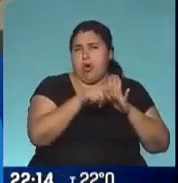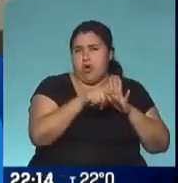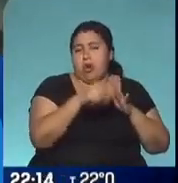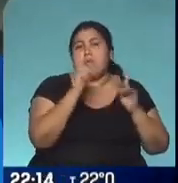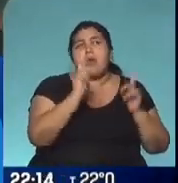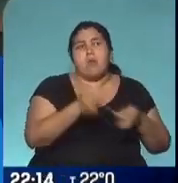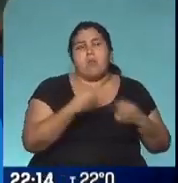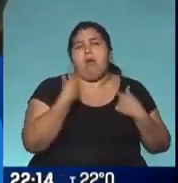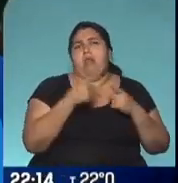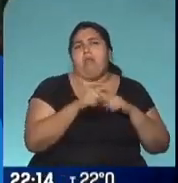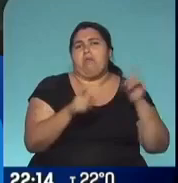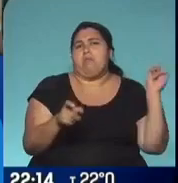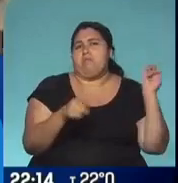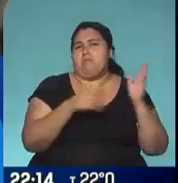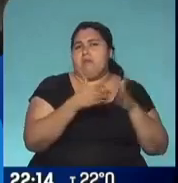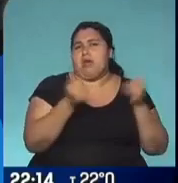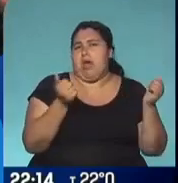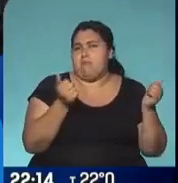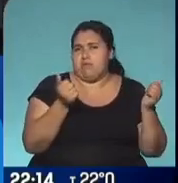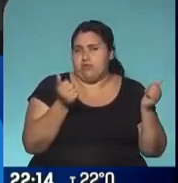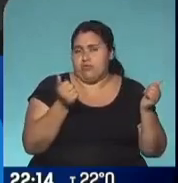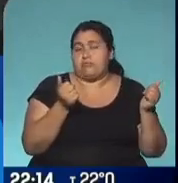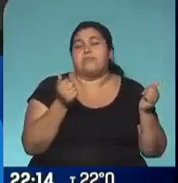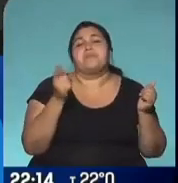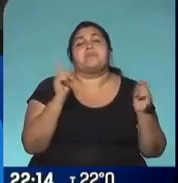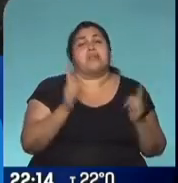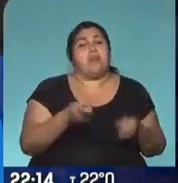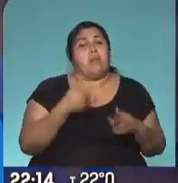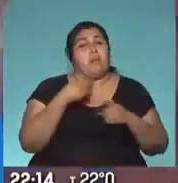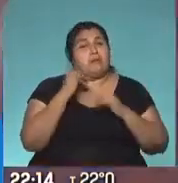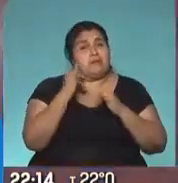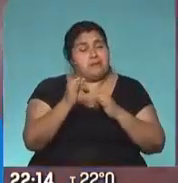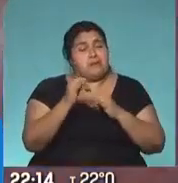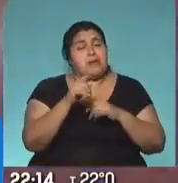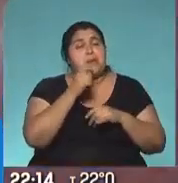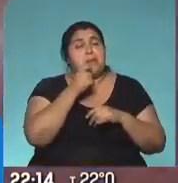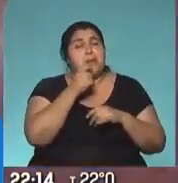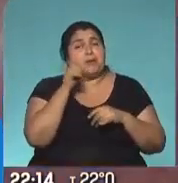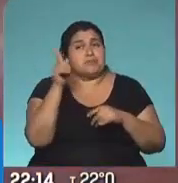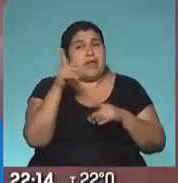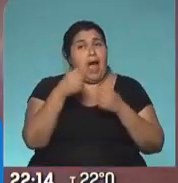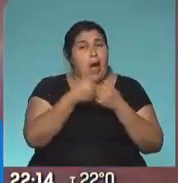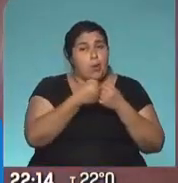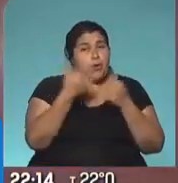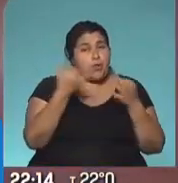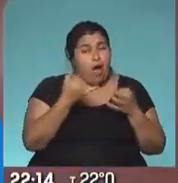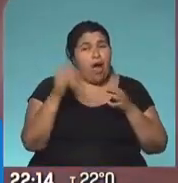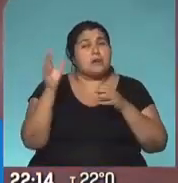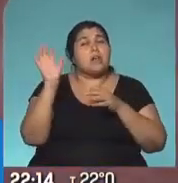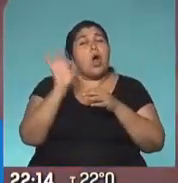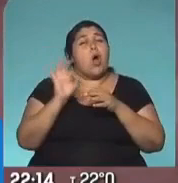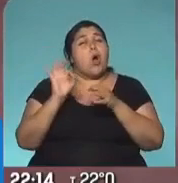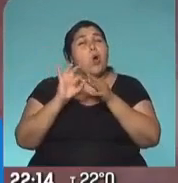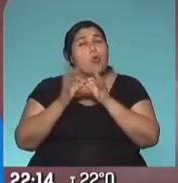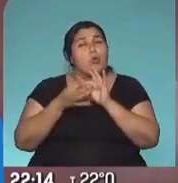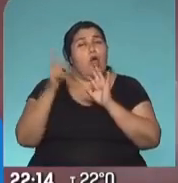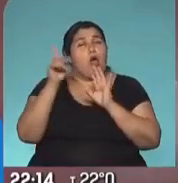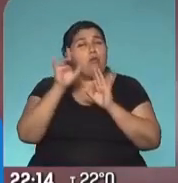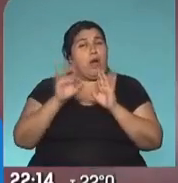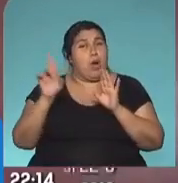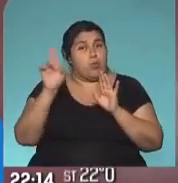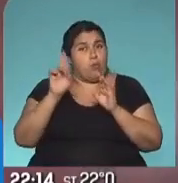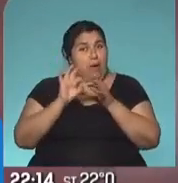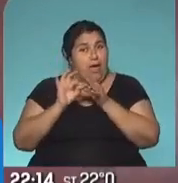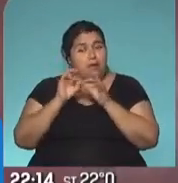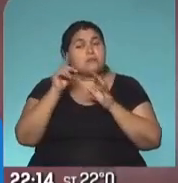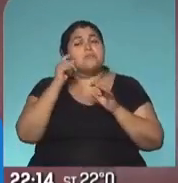como el principio de la salida de este estancamiento. Y recordemos además que detrás del acuerdo con la Unión Europea están esperando Estados Unidos por un lado